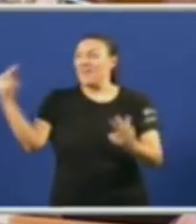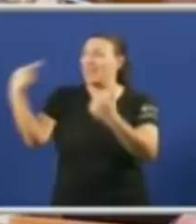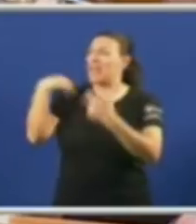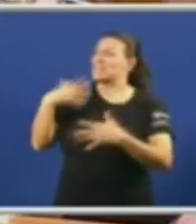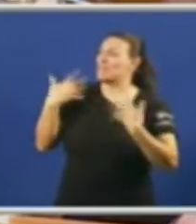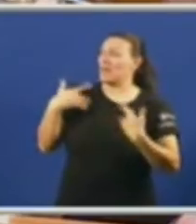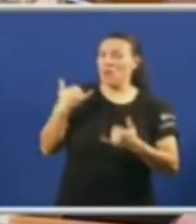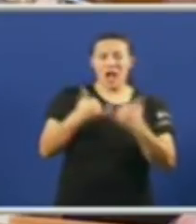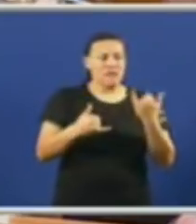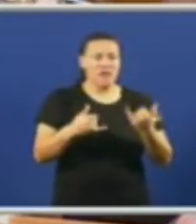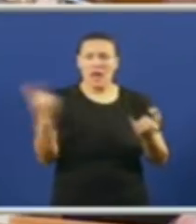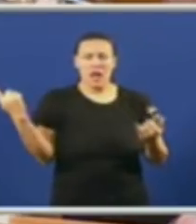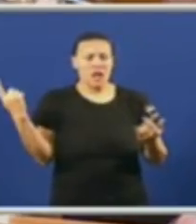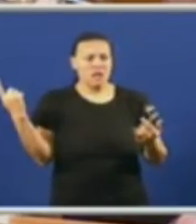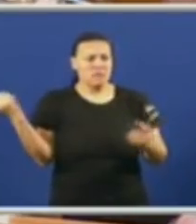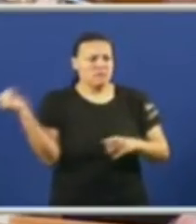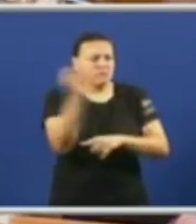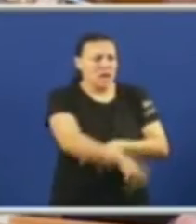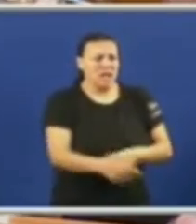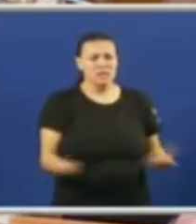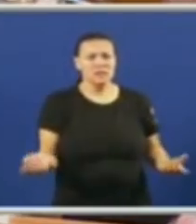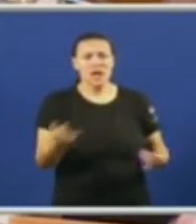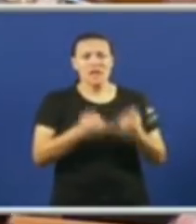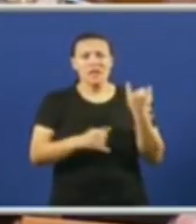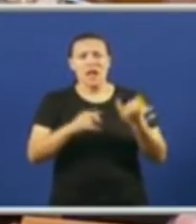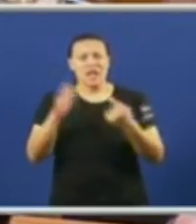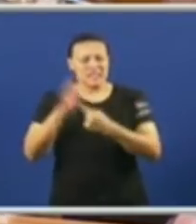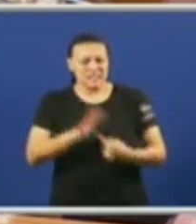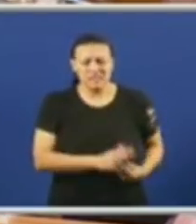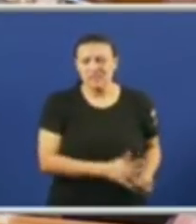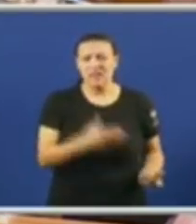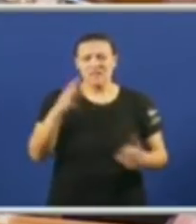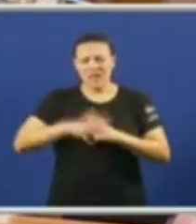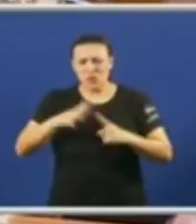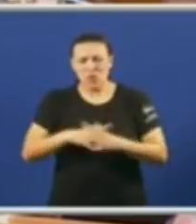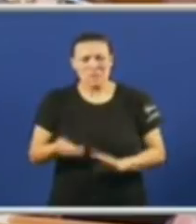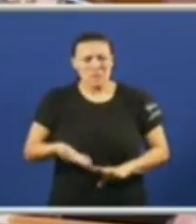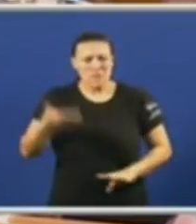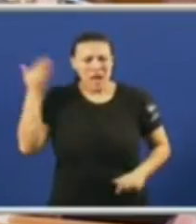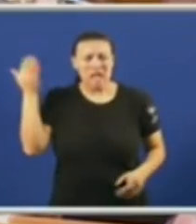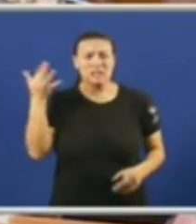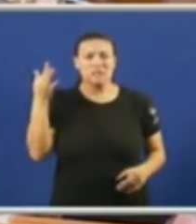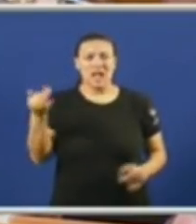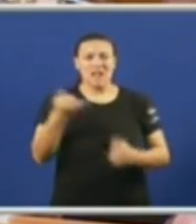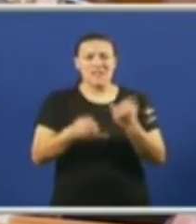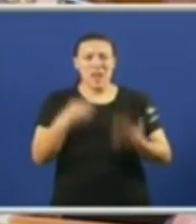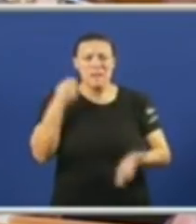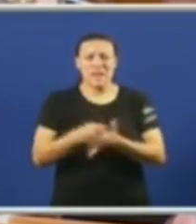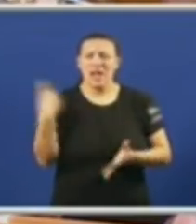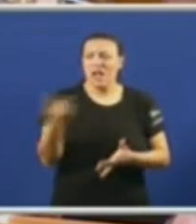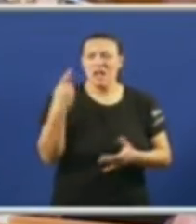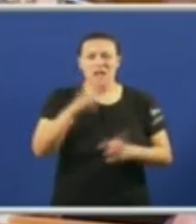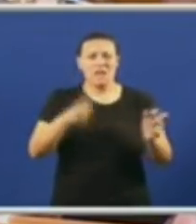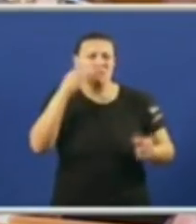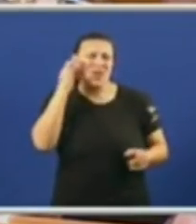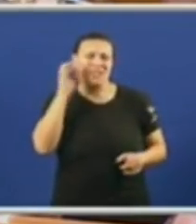irrelevancia política. E isto tradúcese en agravios e discriminacións, facturas e máis facturas que acaban pagando os